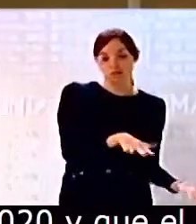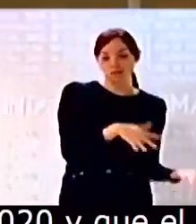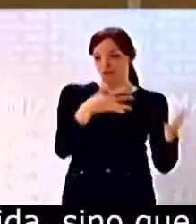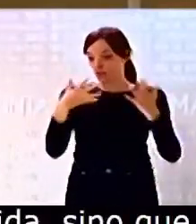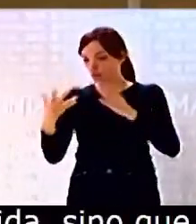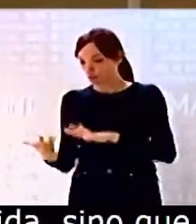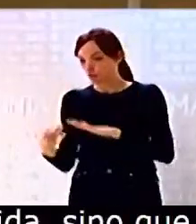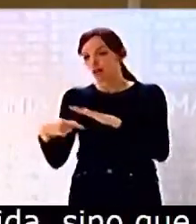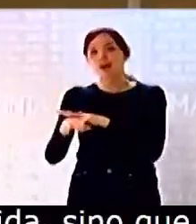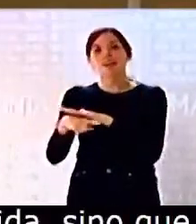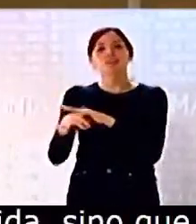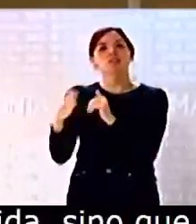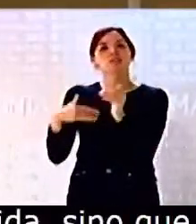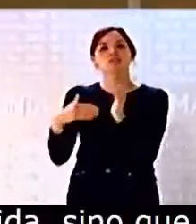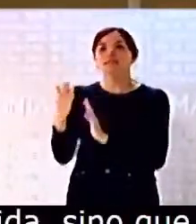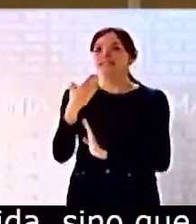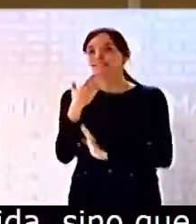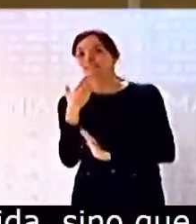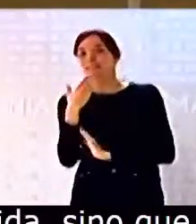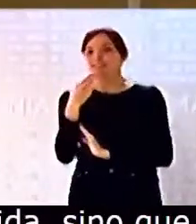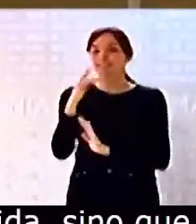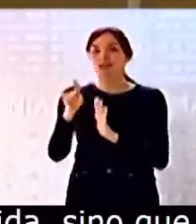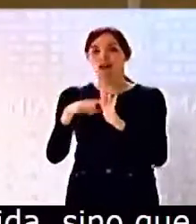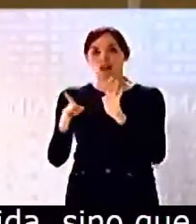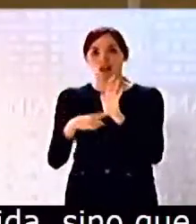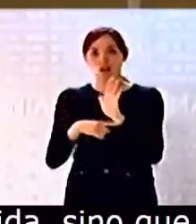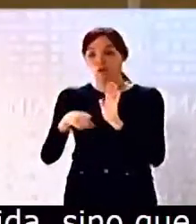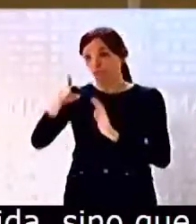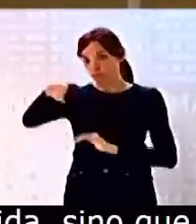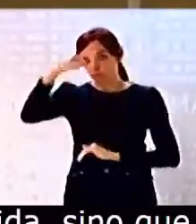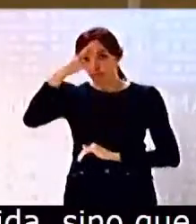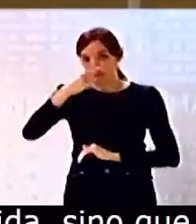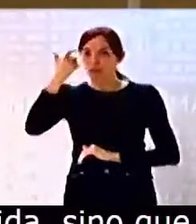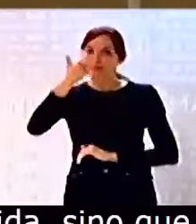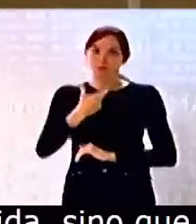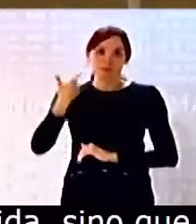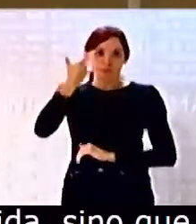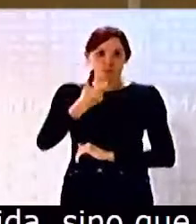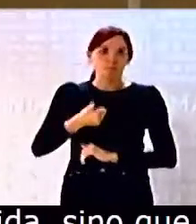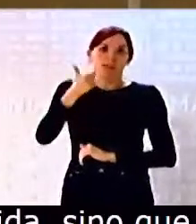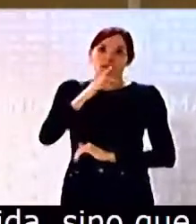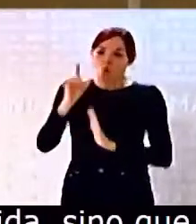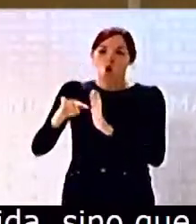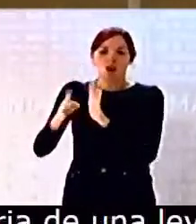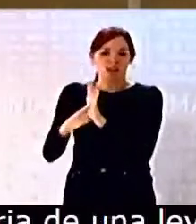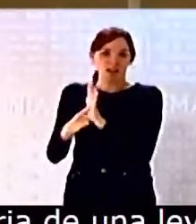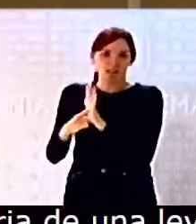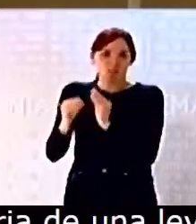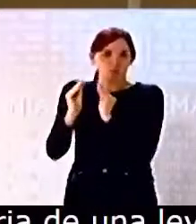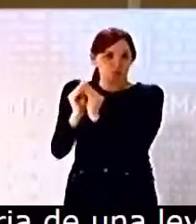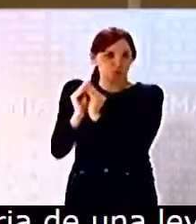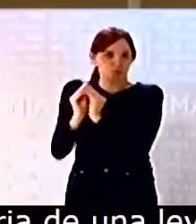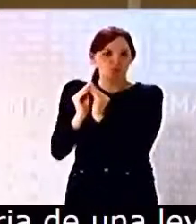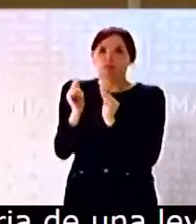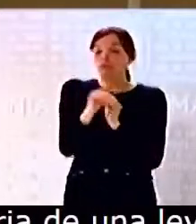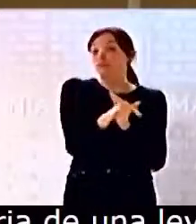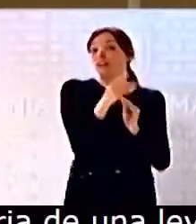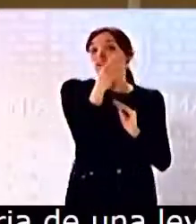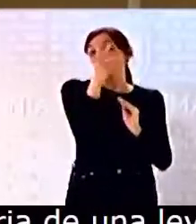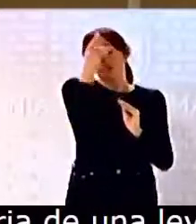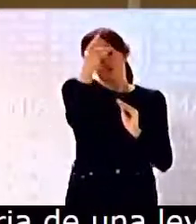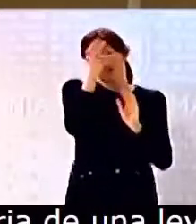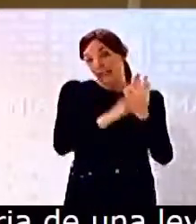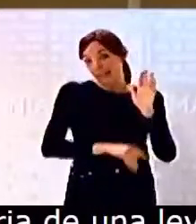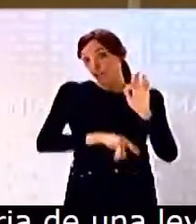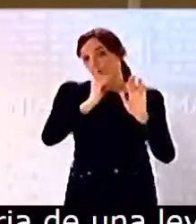ley. La tramitación parlamentaria de una ley, saben ustedes que es más larga que la de un Real Decreto Ley, que una vez que